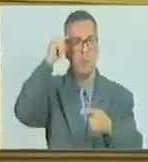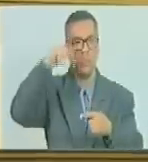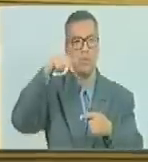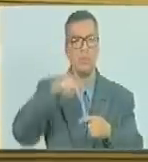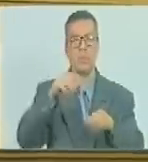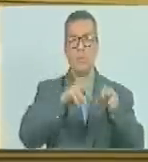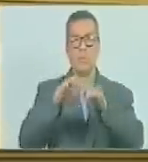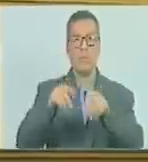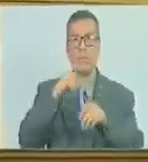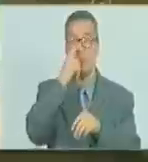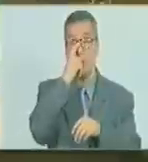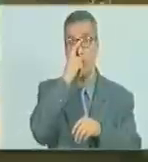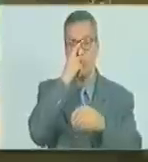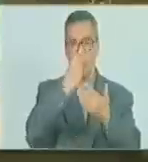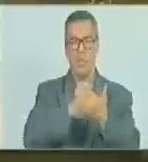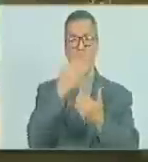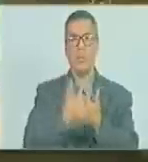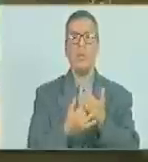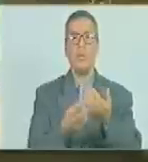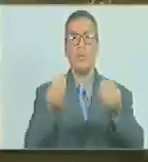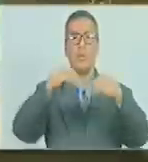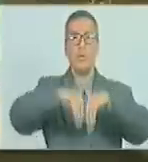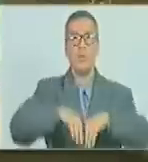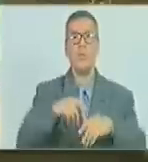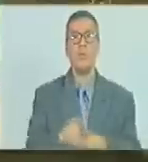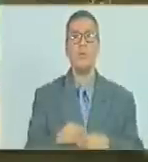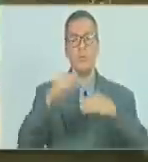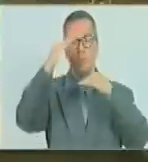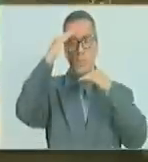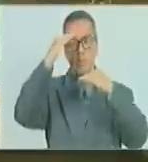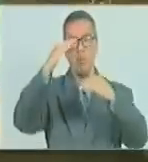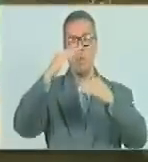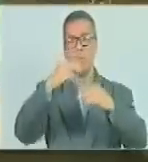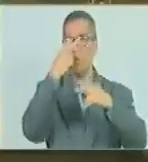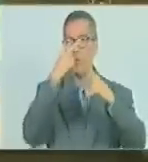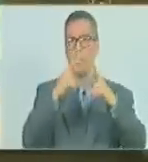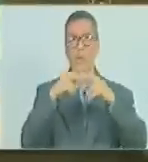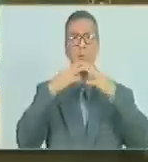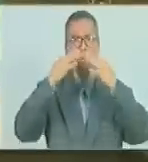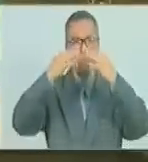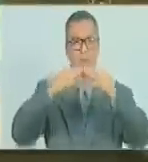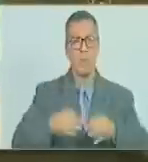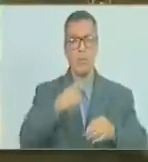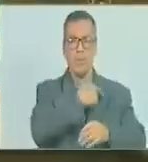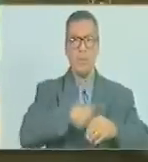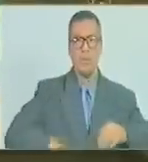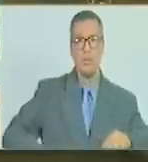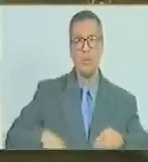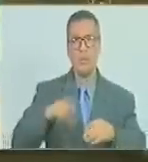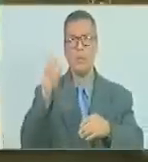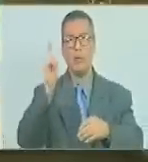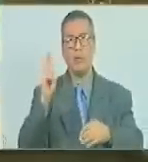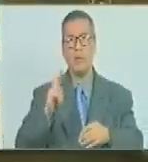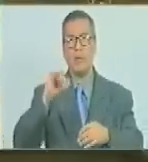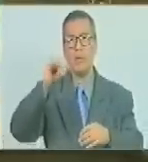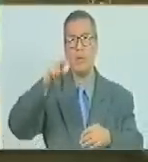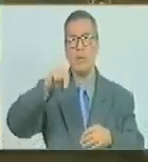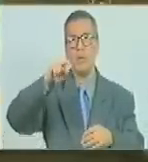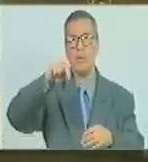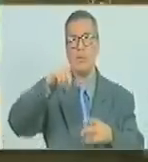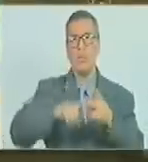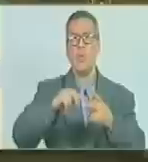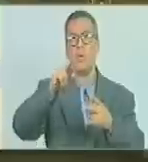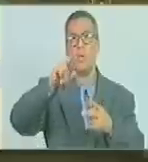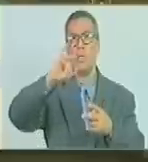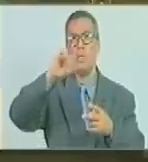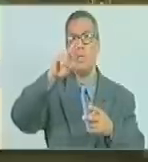ciudadana secretaria. Proyecto de acuerdo en salutación a la visita oficial del presidente de la República Islámica de